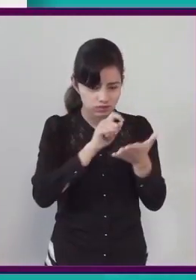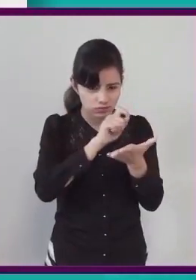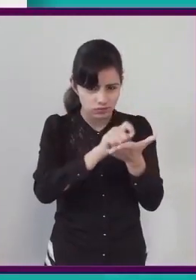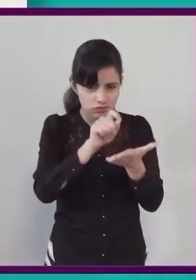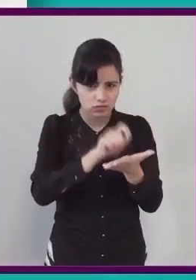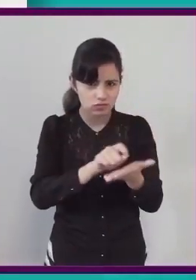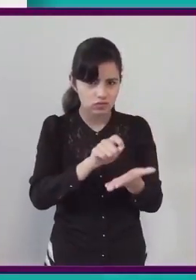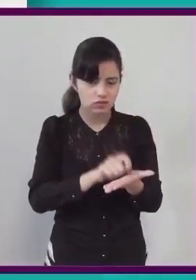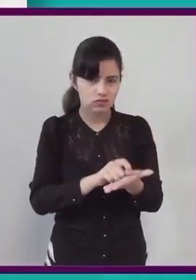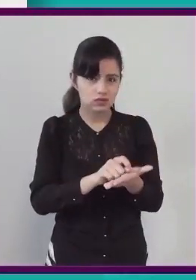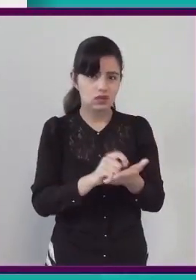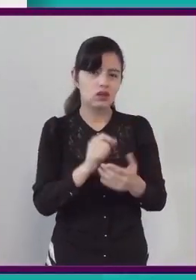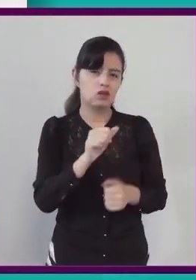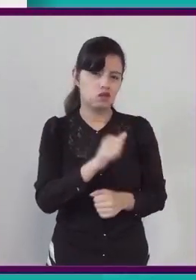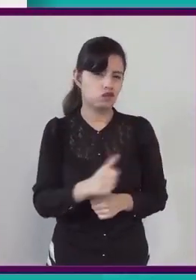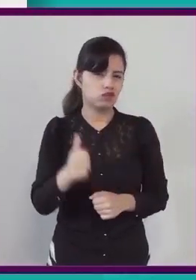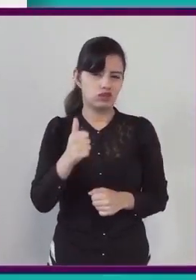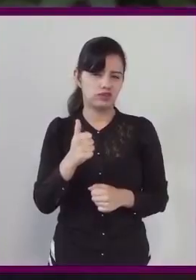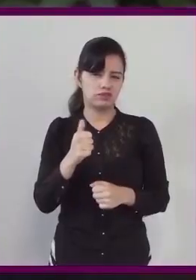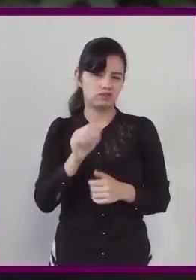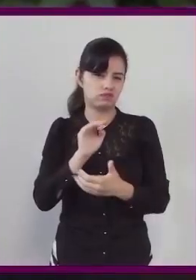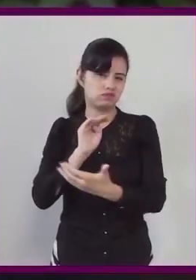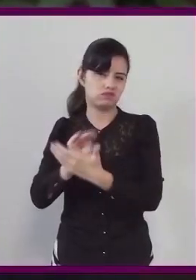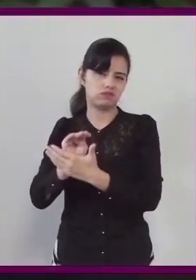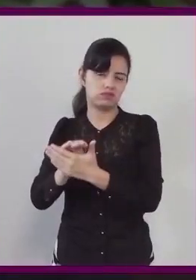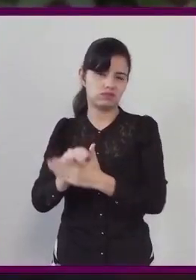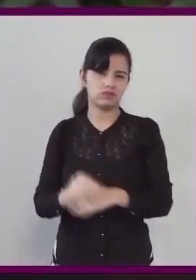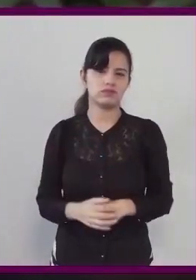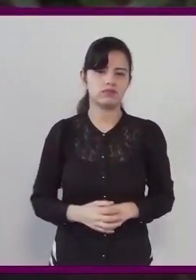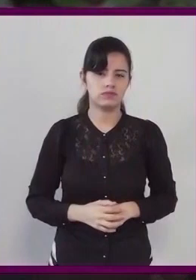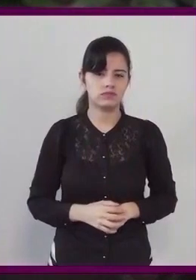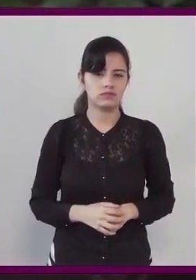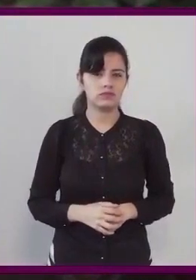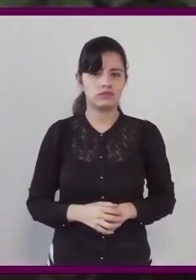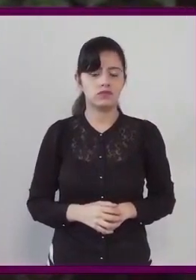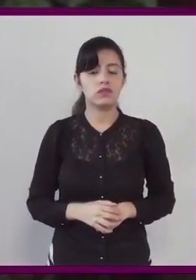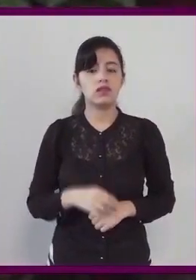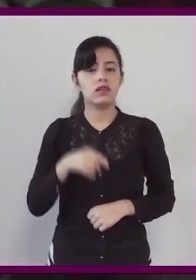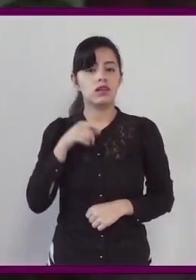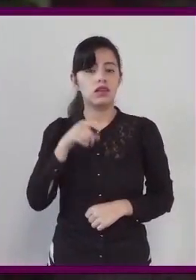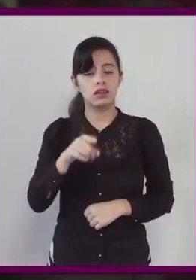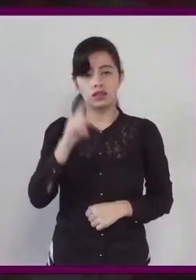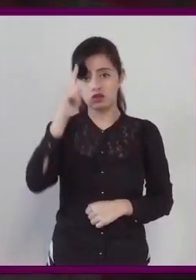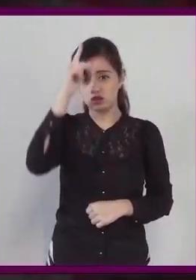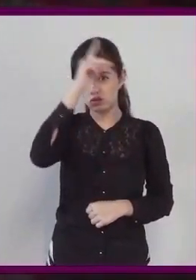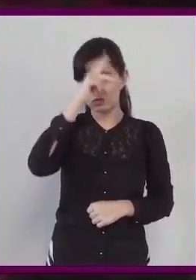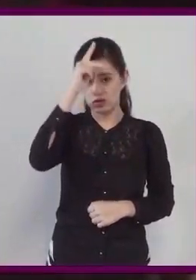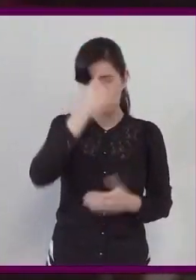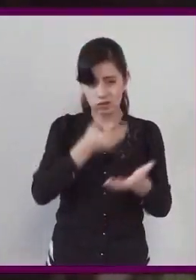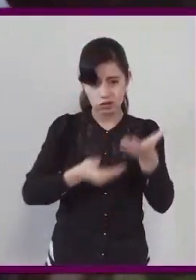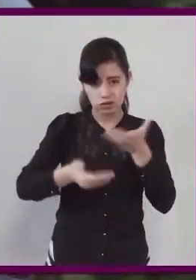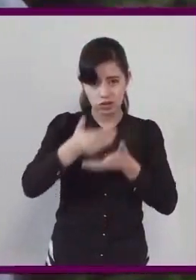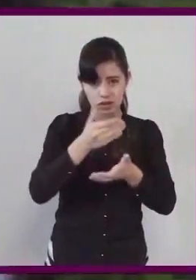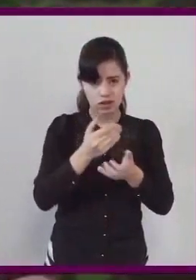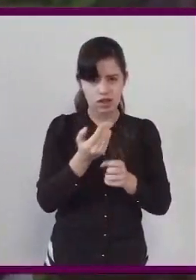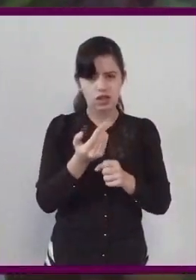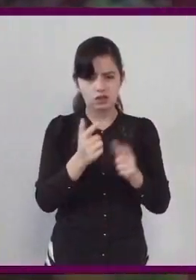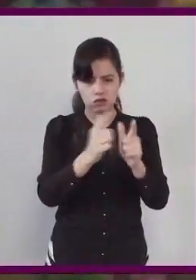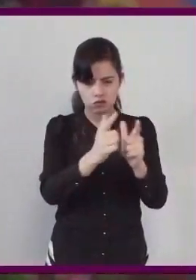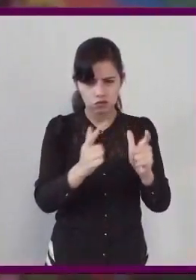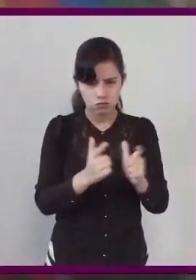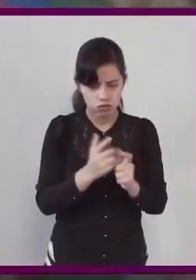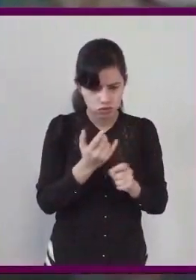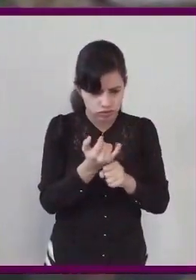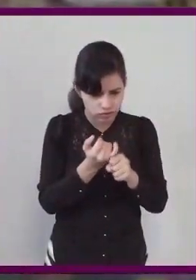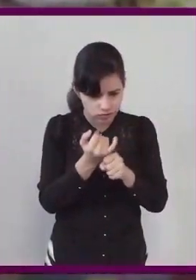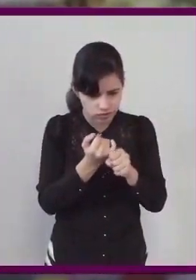que son súper marginales, ¿no? La sociología estudia los grupos y nos dice que hay grupos sociales que se llaman